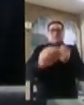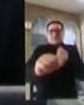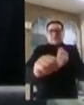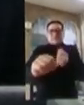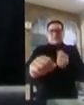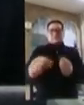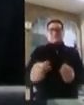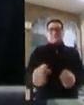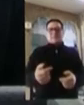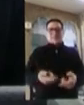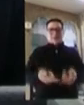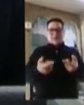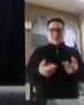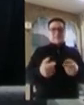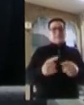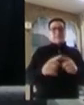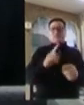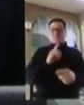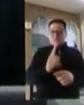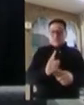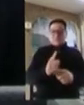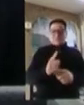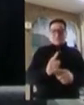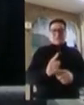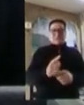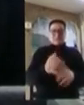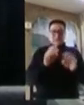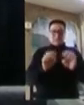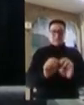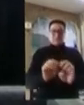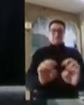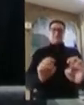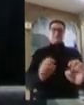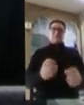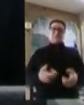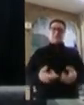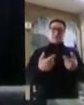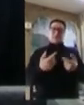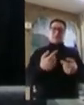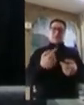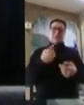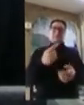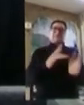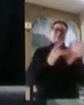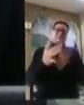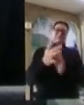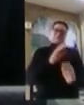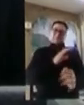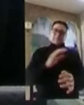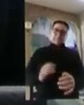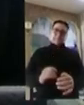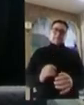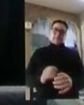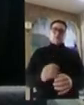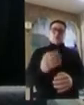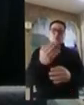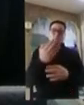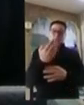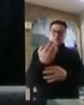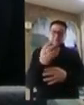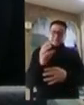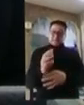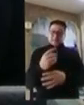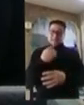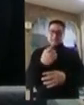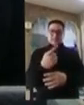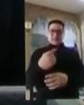es Cristo Jesús. Como dice Juan 14:6, yo soy el camino, la verdad